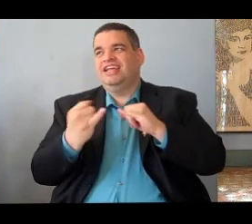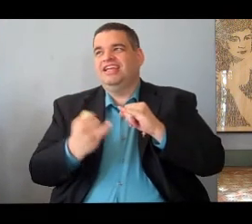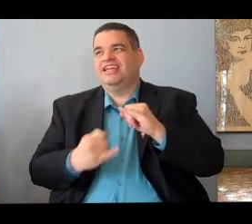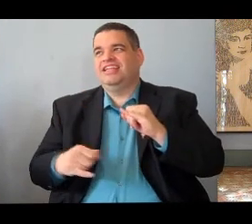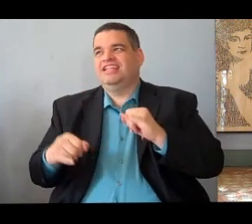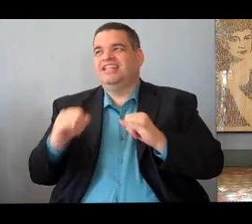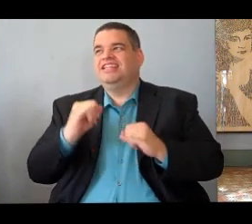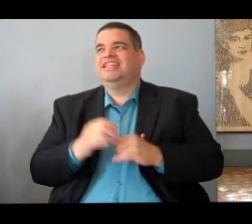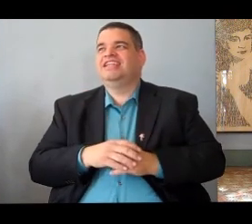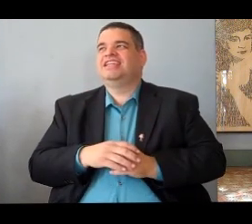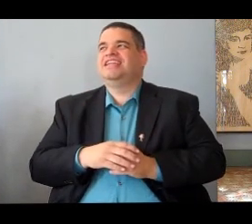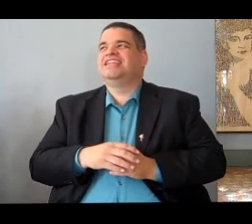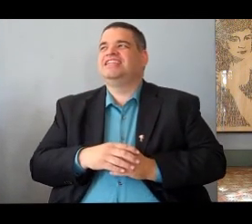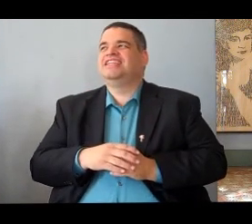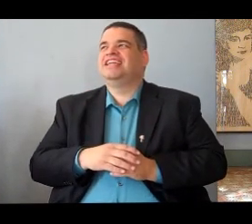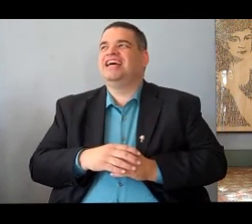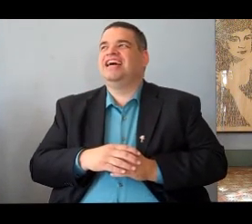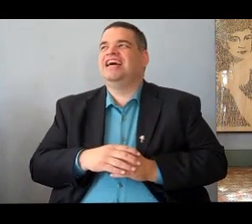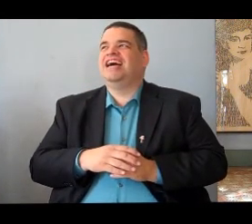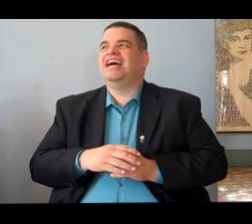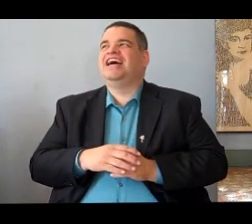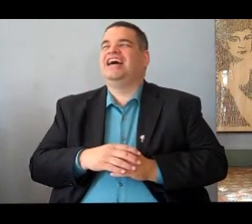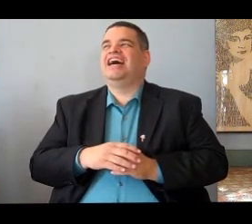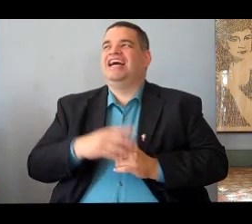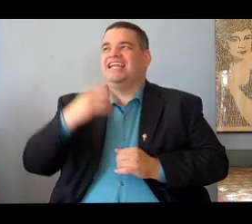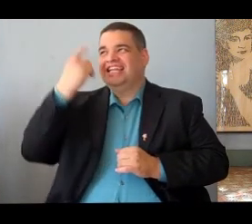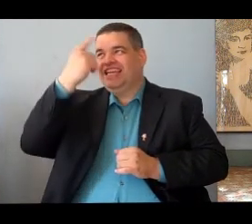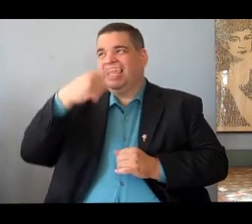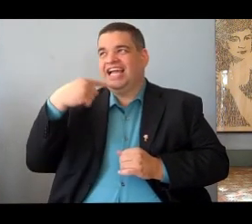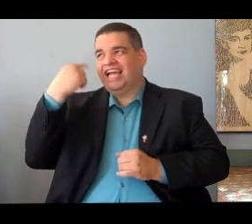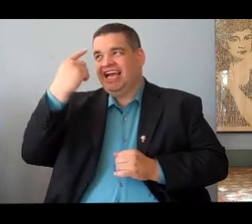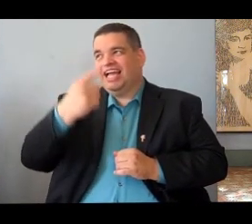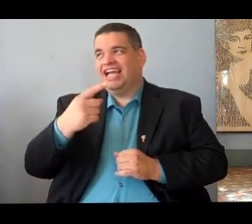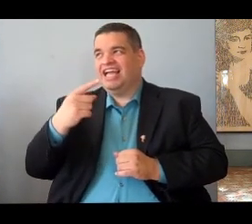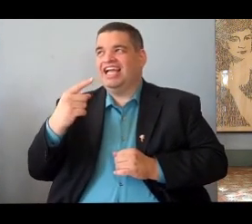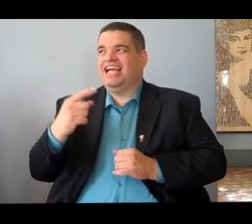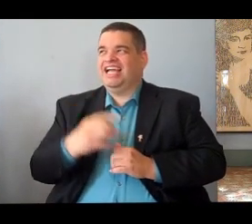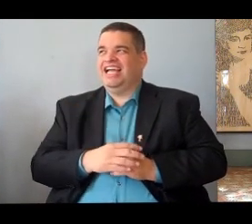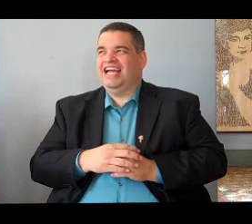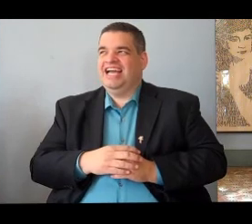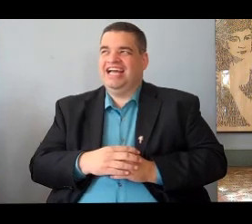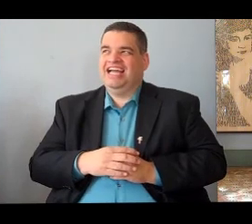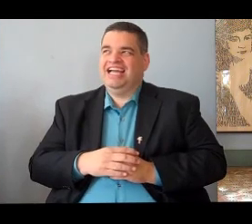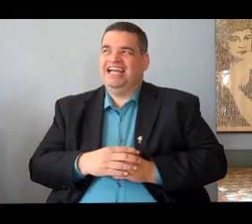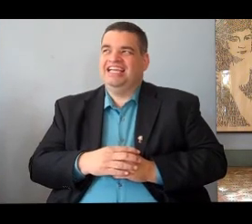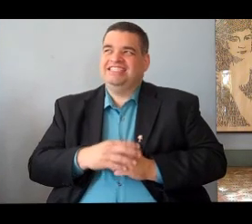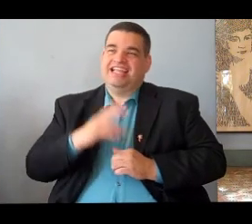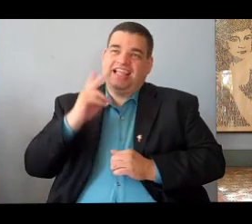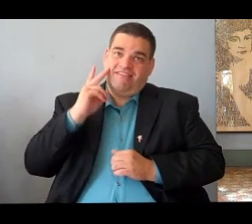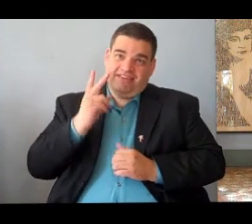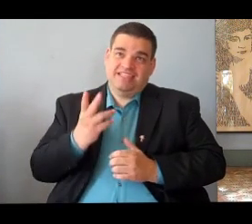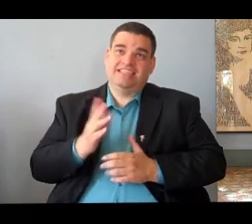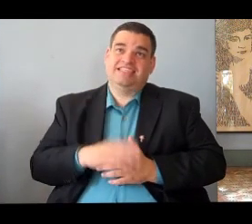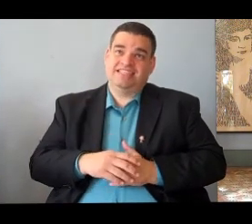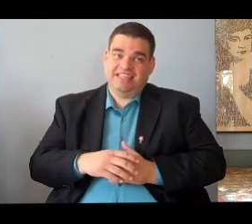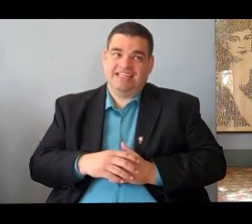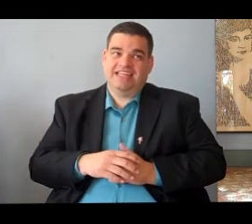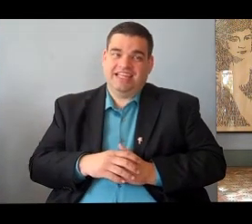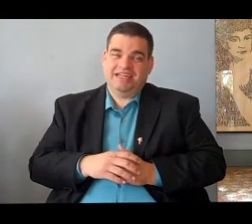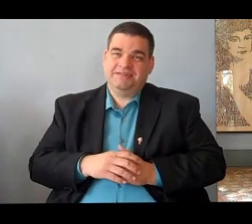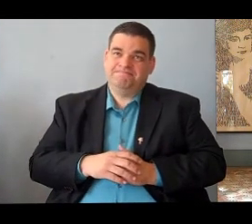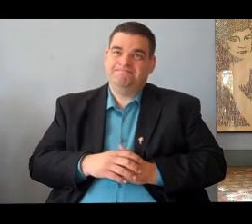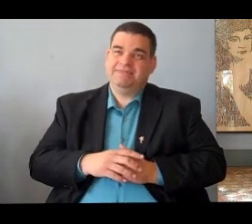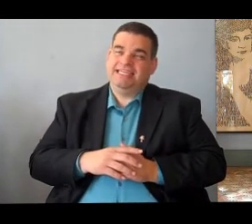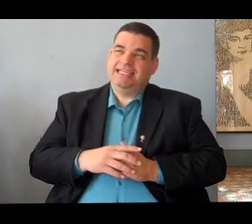aquí, ¿no? Vamos llegando. Uh-huh. Voy bien, voy bien. Y esa es la cara, ahí arriba. Exacto. Sí, ¿ves? ¿Viste? O sea... Qué poca